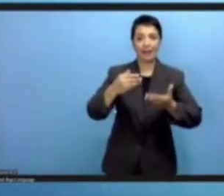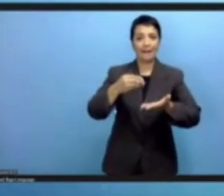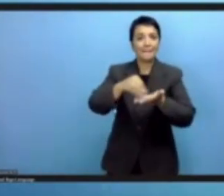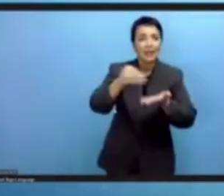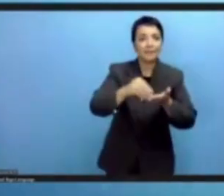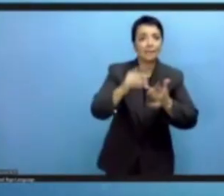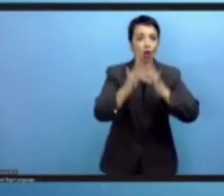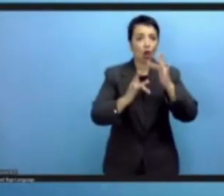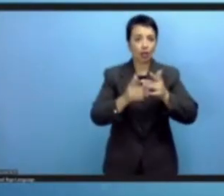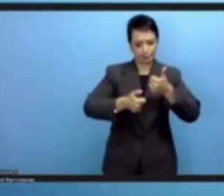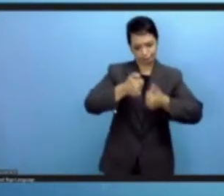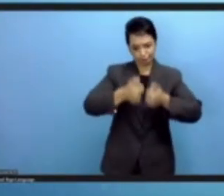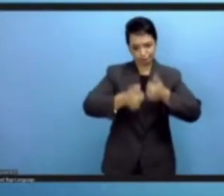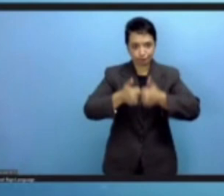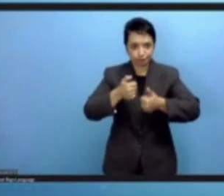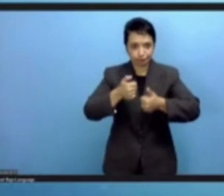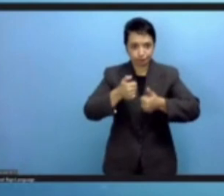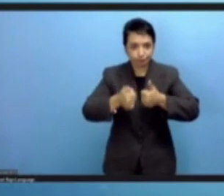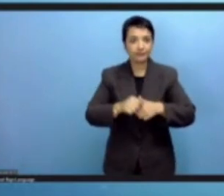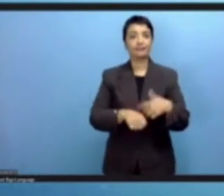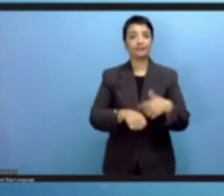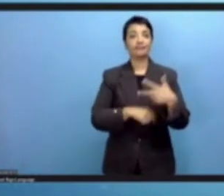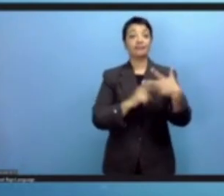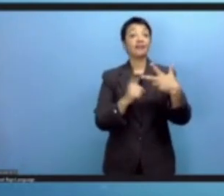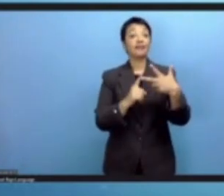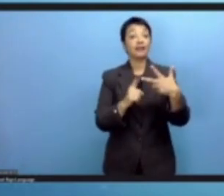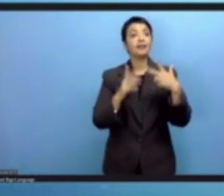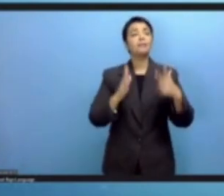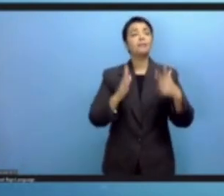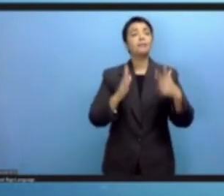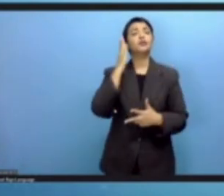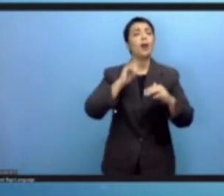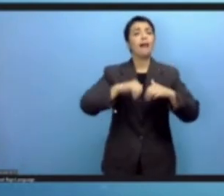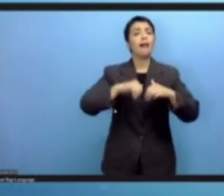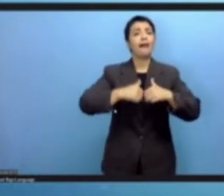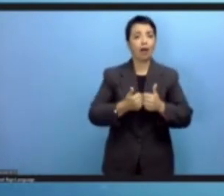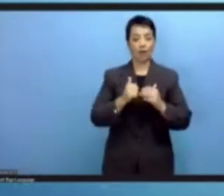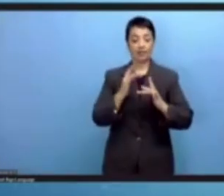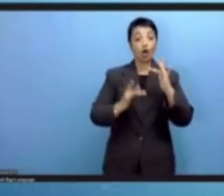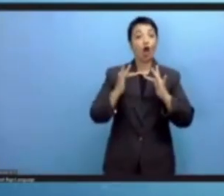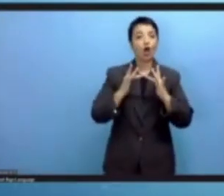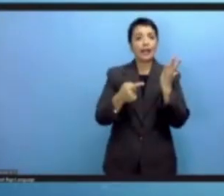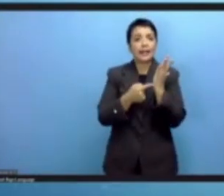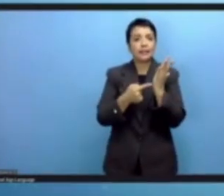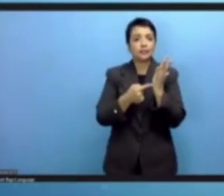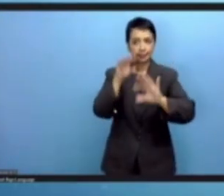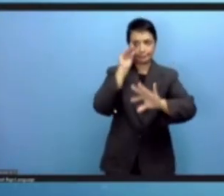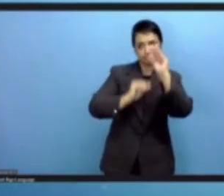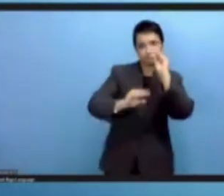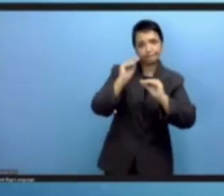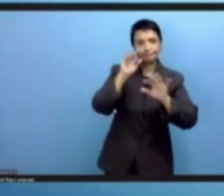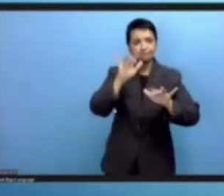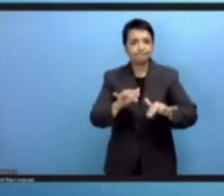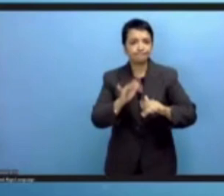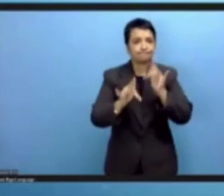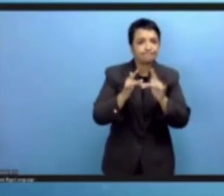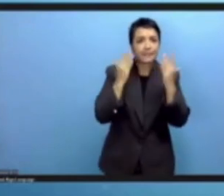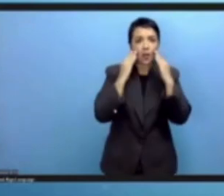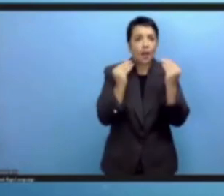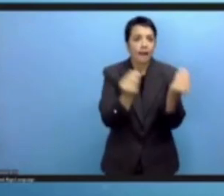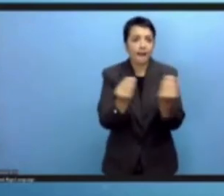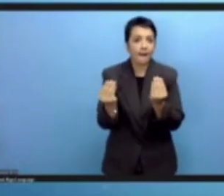los costos de los datos esto es difícil también implica el trabajo tan difícil de crear